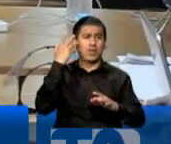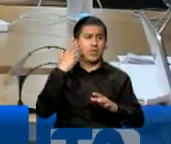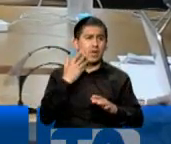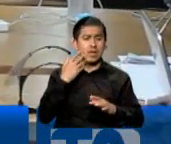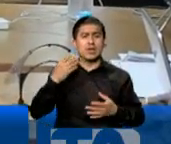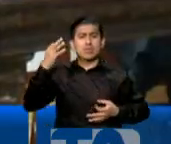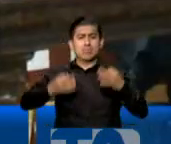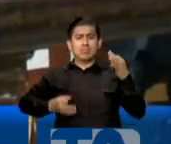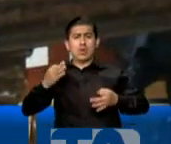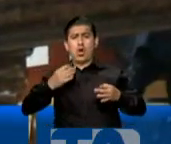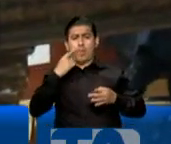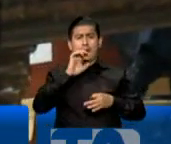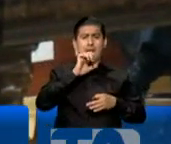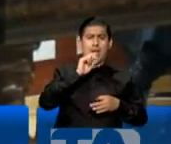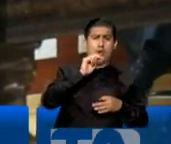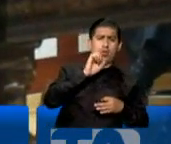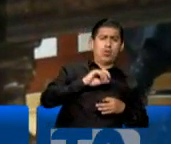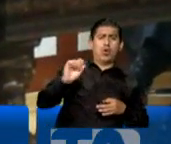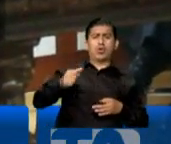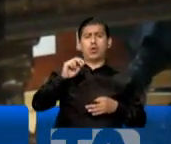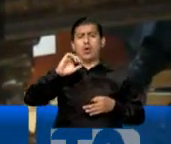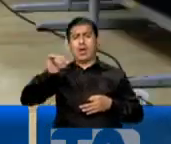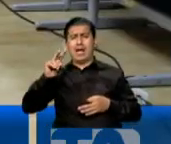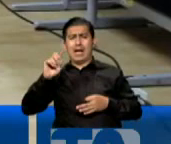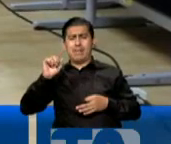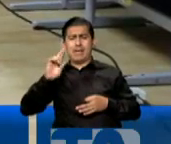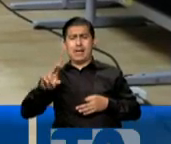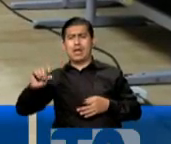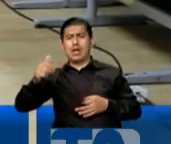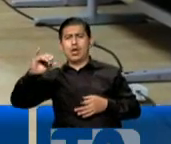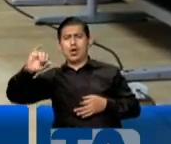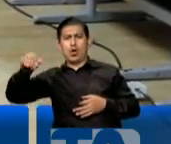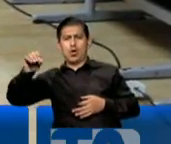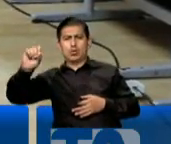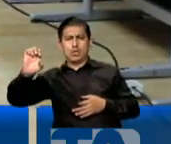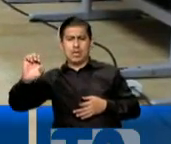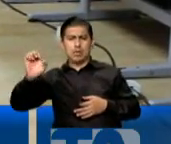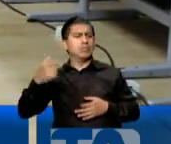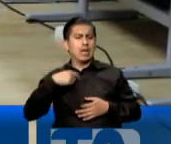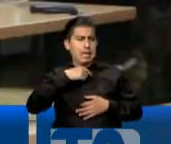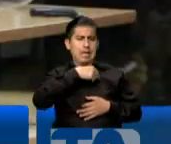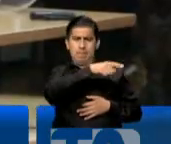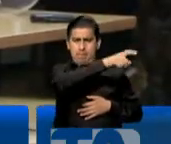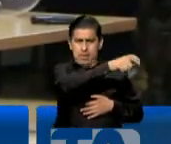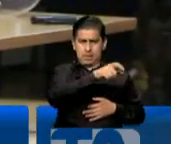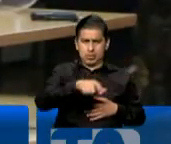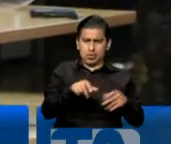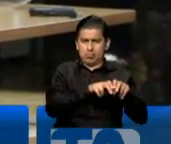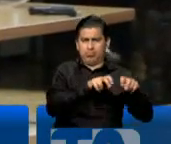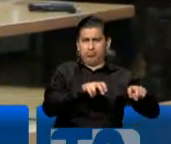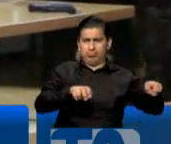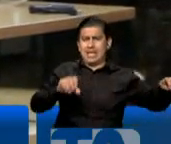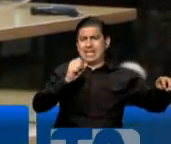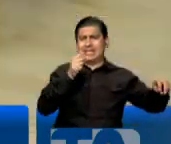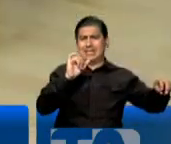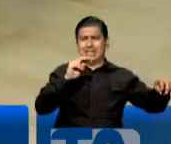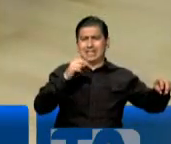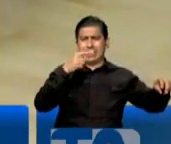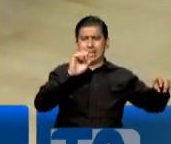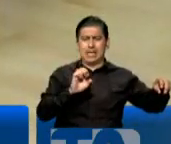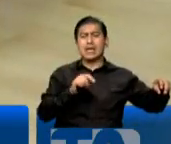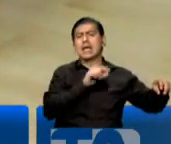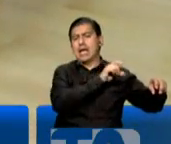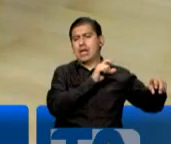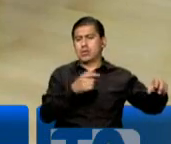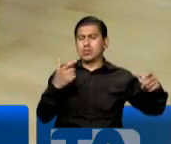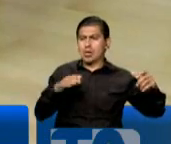jueces Iván León, Javier de la Cadena y José La Yedra dan un pequeño receso a las partes procesales en el denominado caso Singue. Al